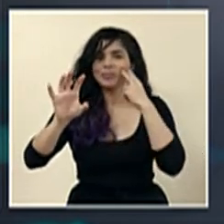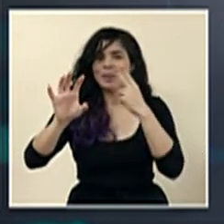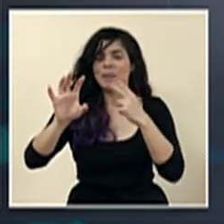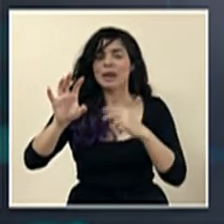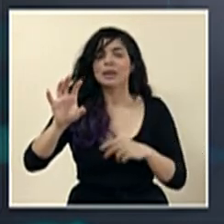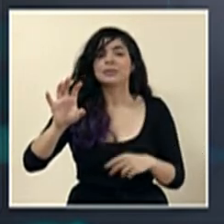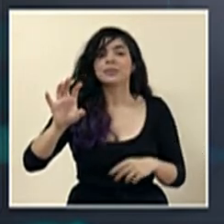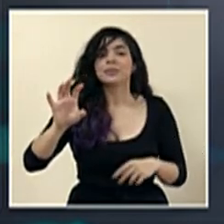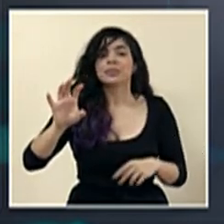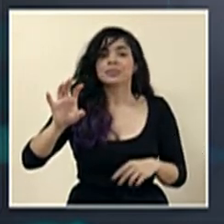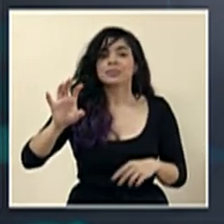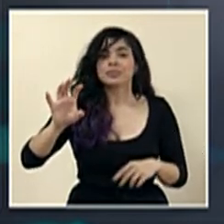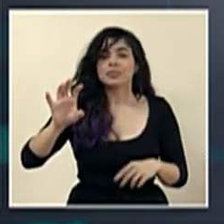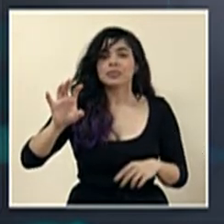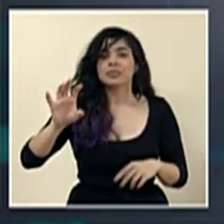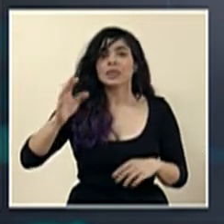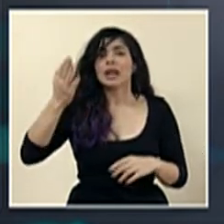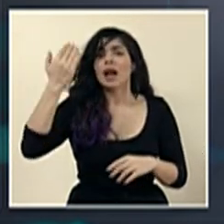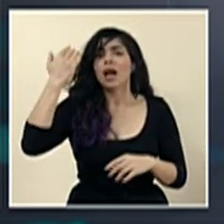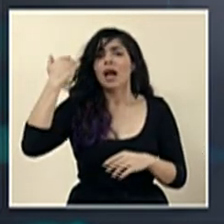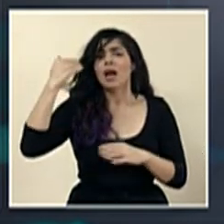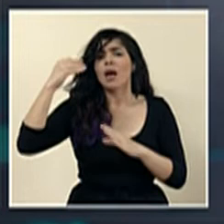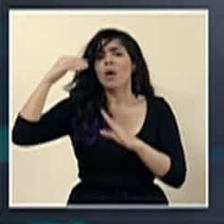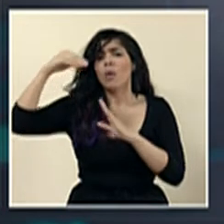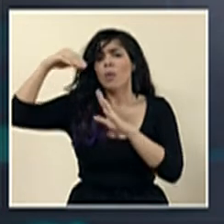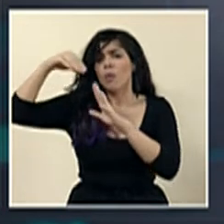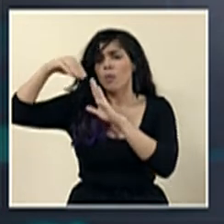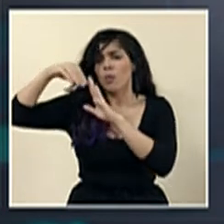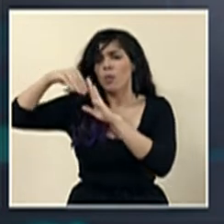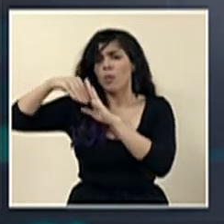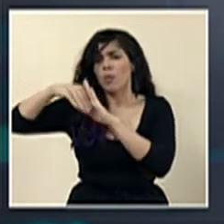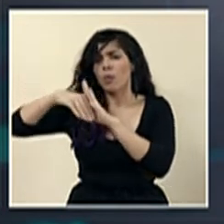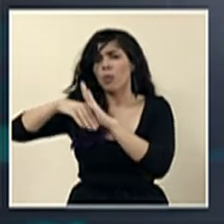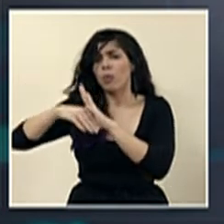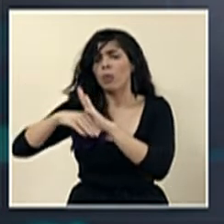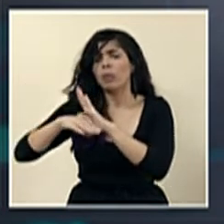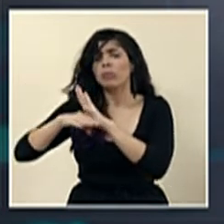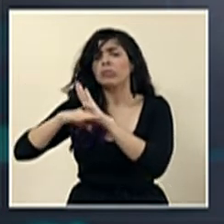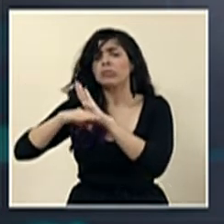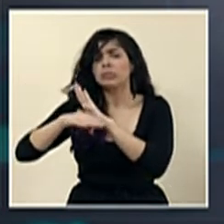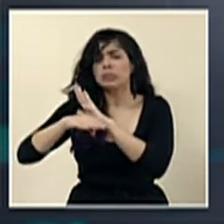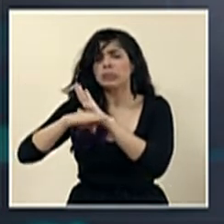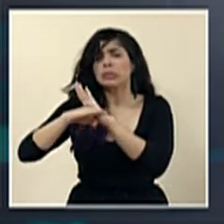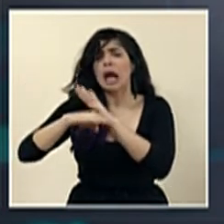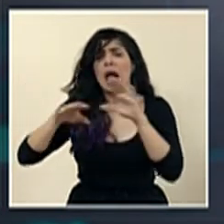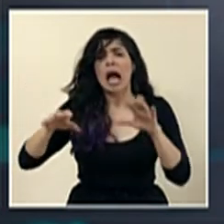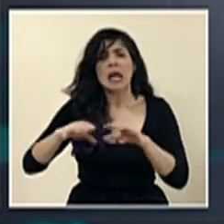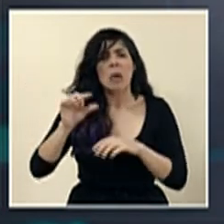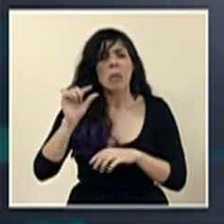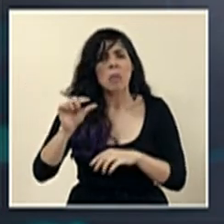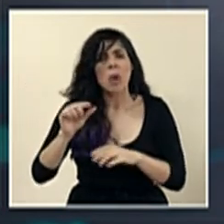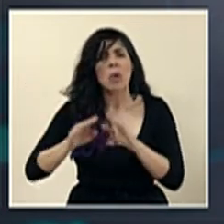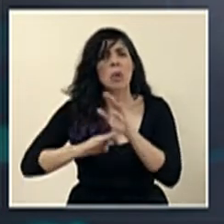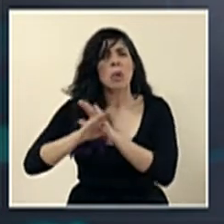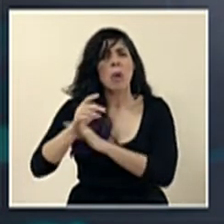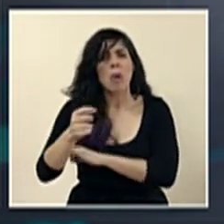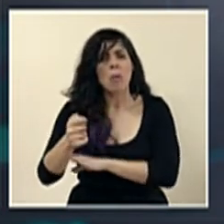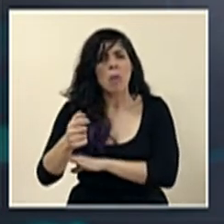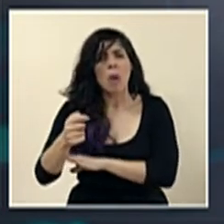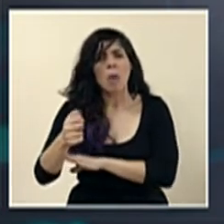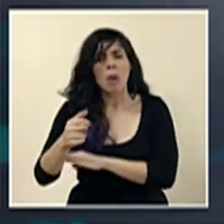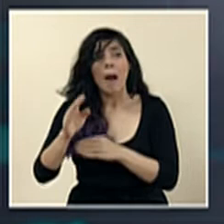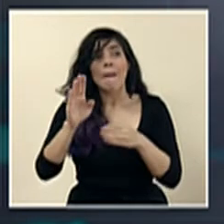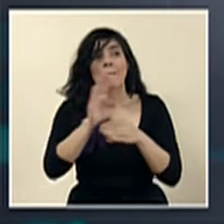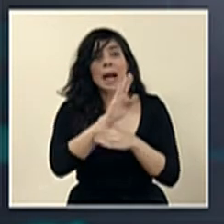llegó a un bajo de muy poco crecimiento, muy poca actividad económica, de acuerdo a las medidas del